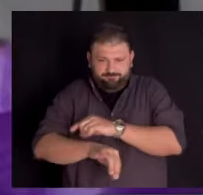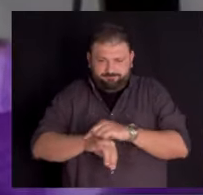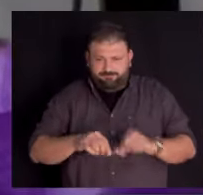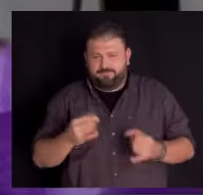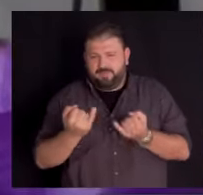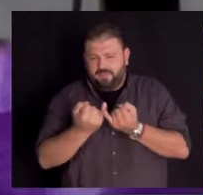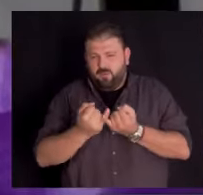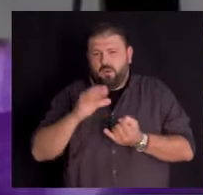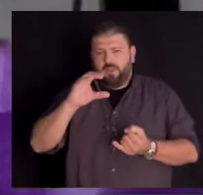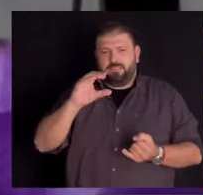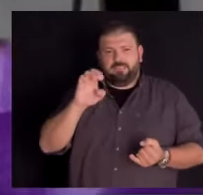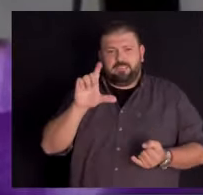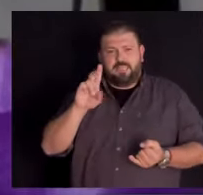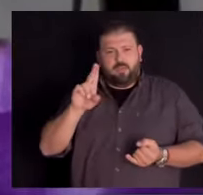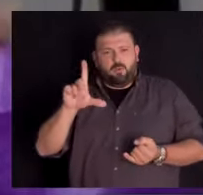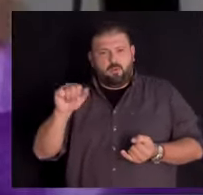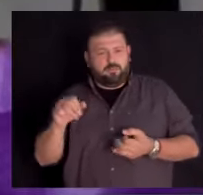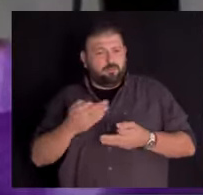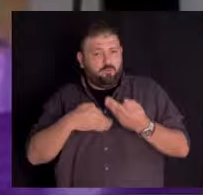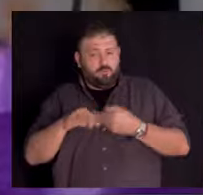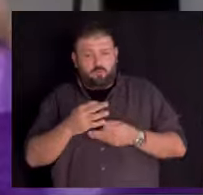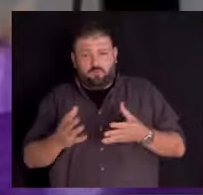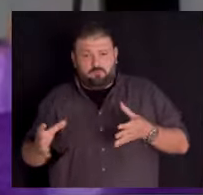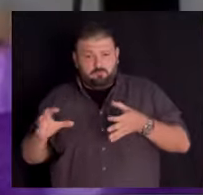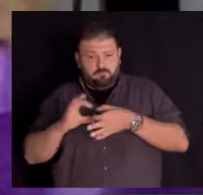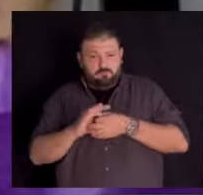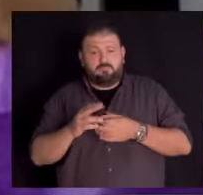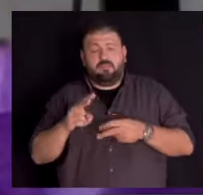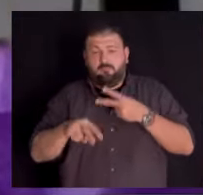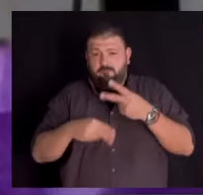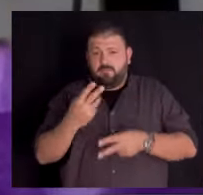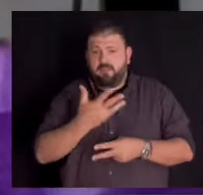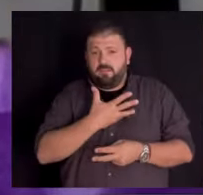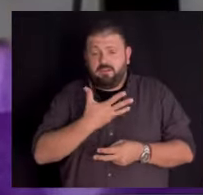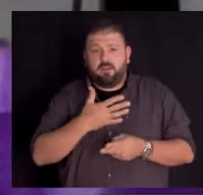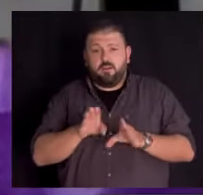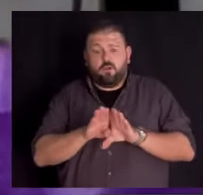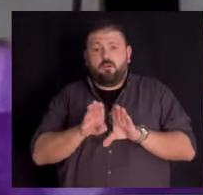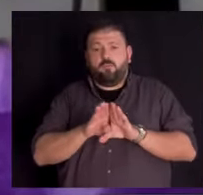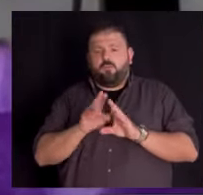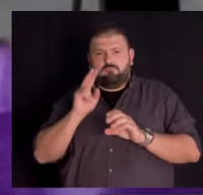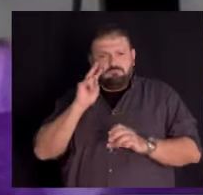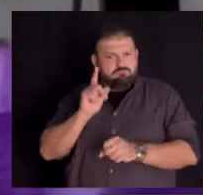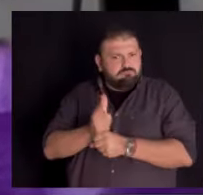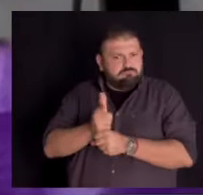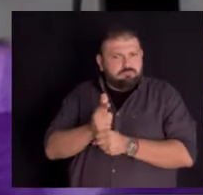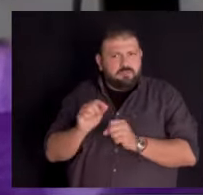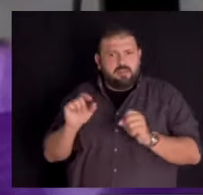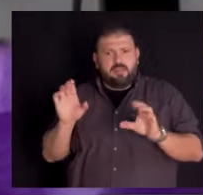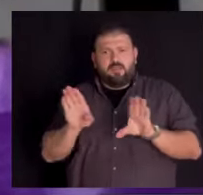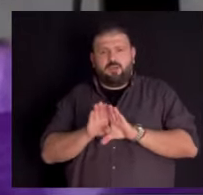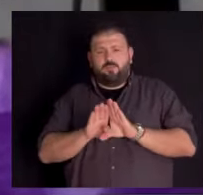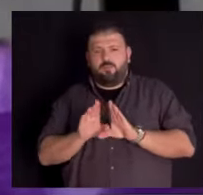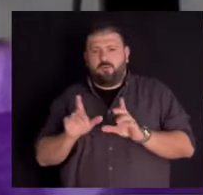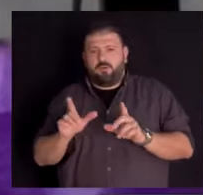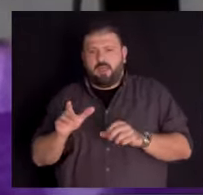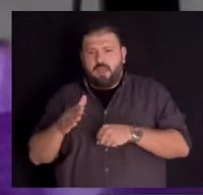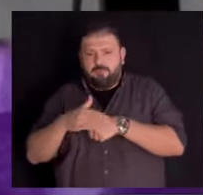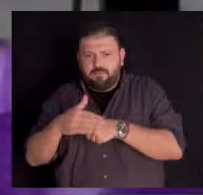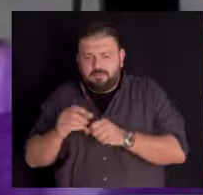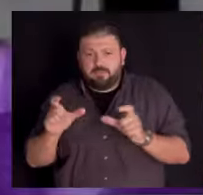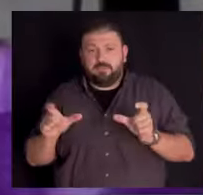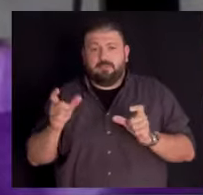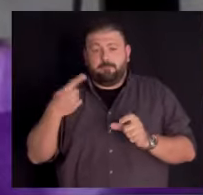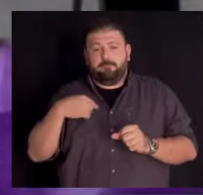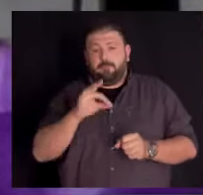sistema inmunológico va a poder tener en alerta, o va a permitir que sean más eficaces,